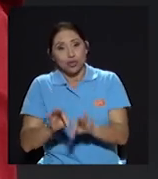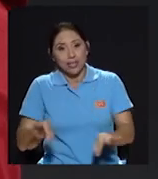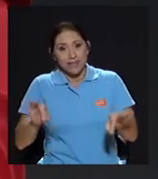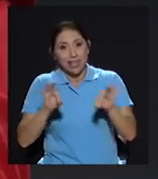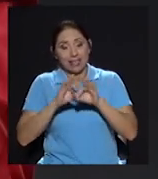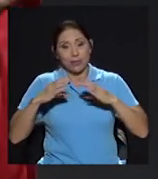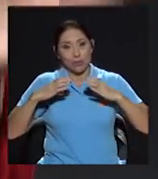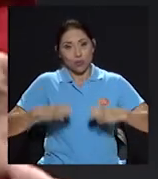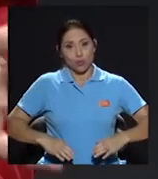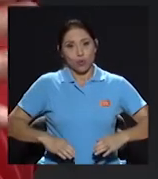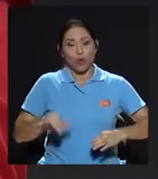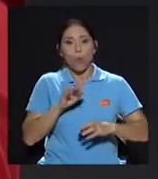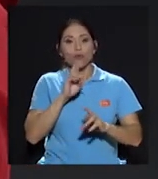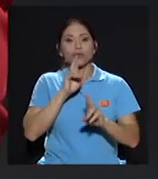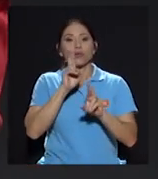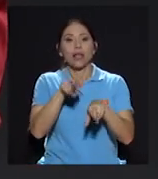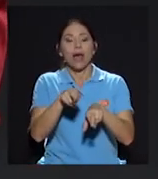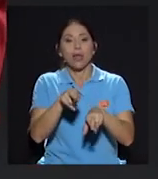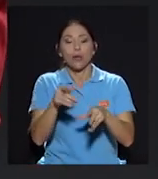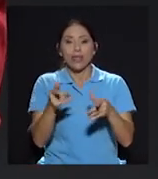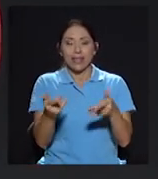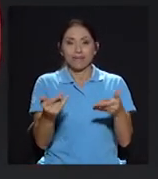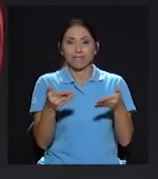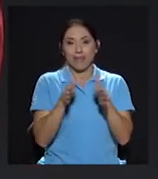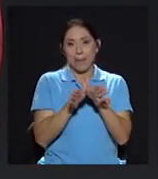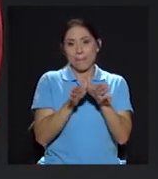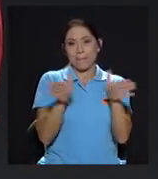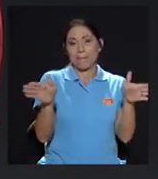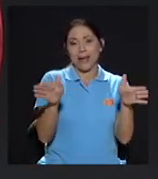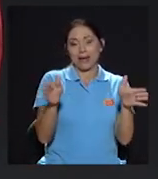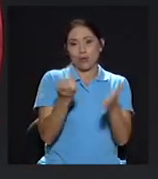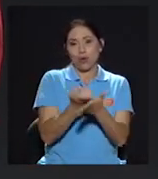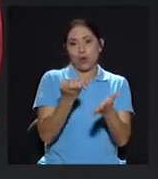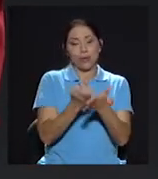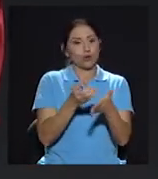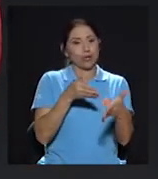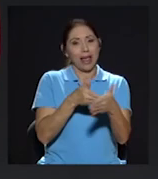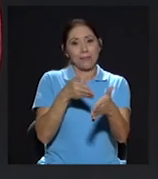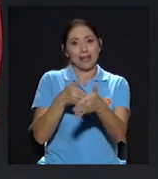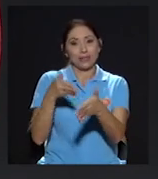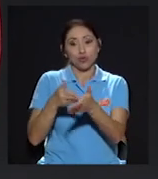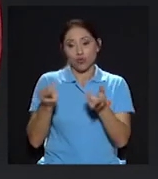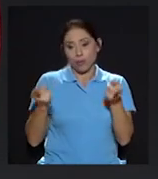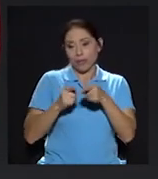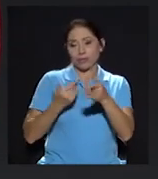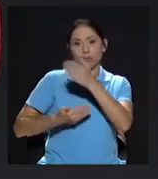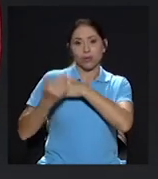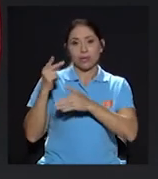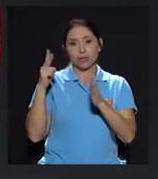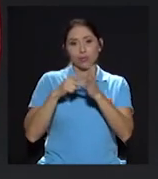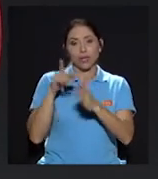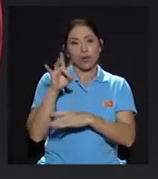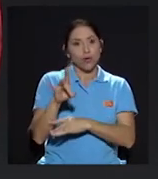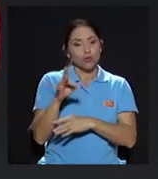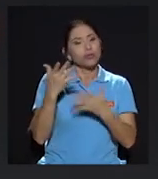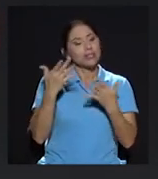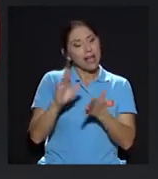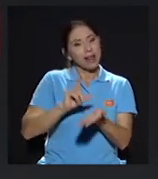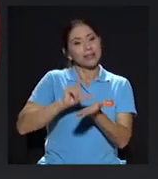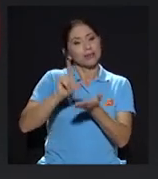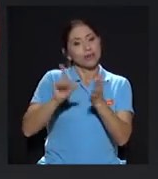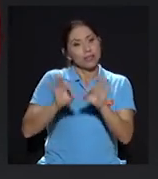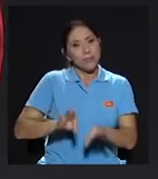la crisis del 2008 definitivamente dejó aprendizajes importantes y lo más importante es estar